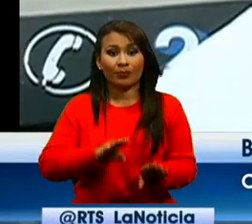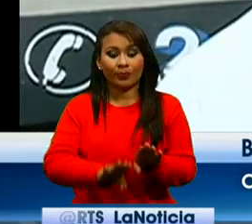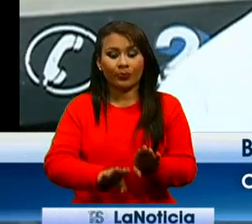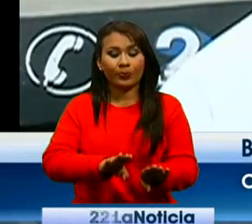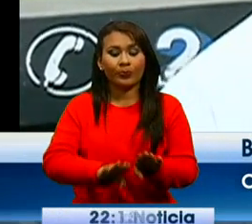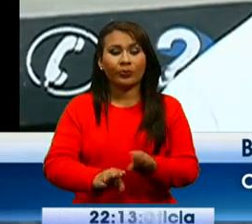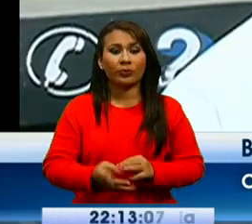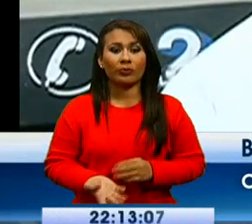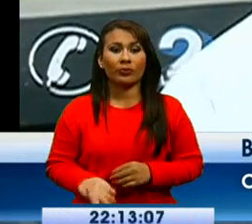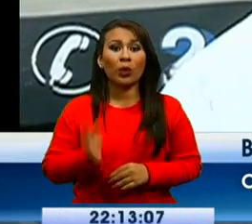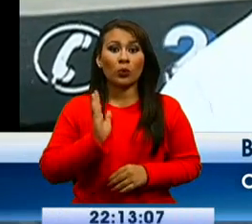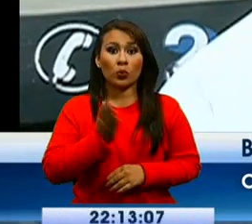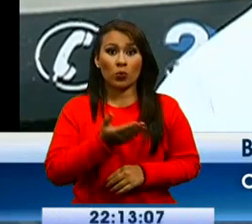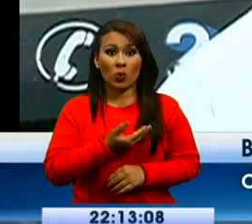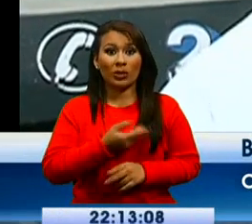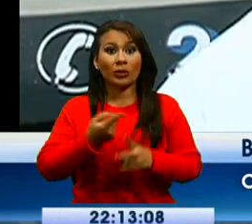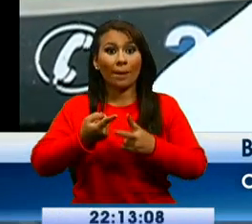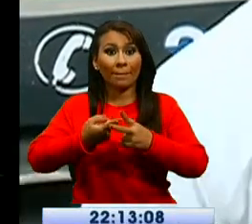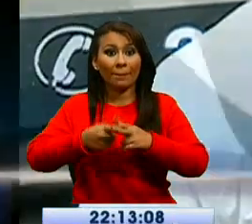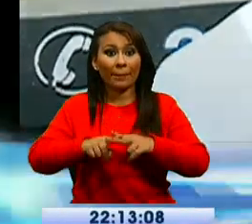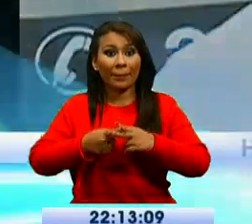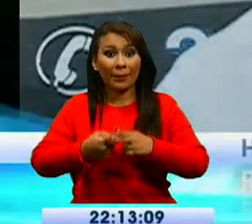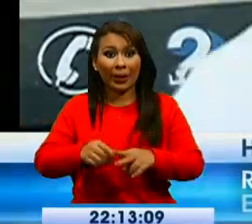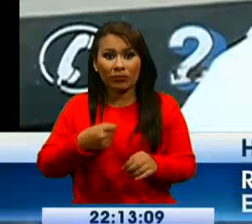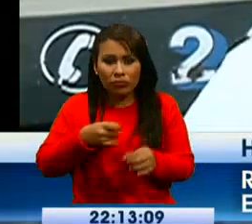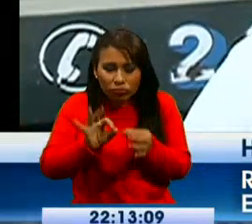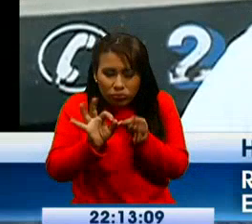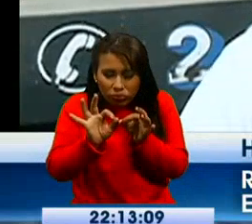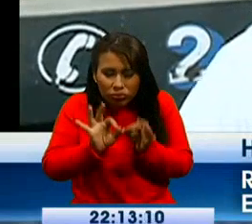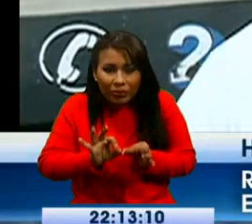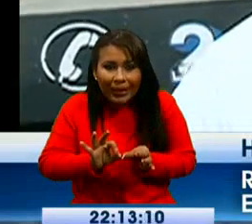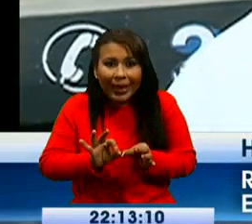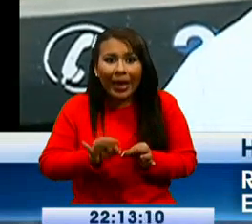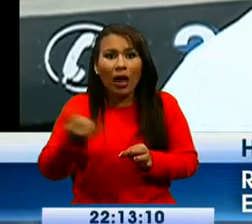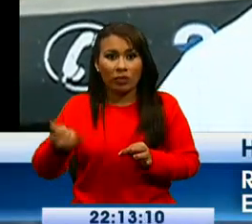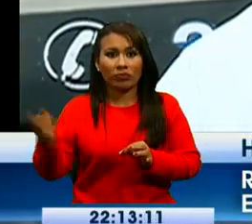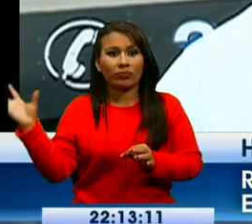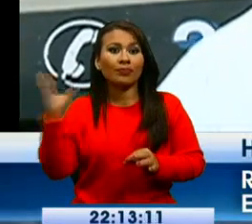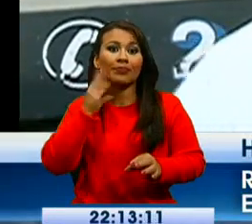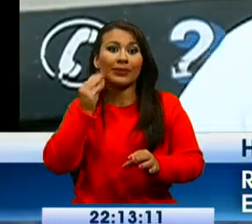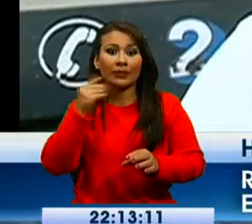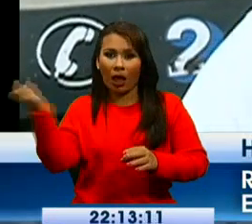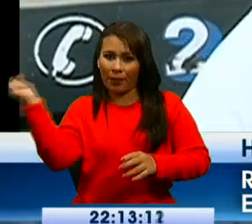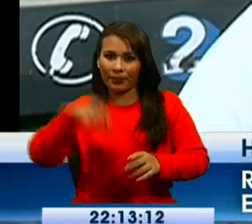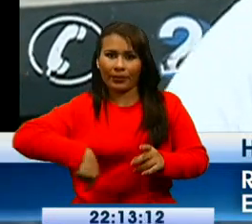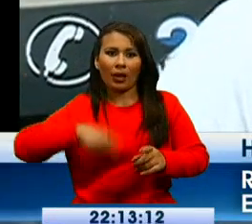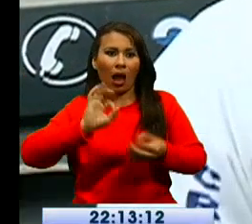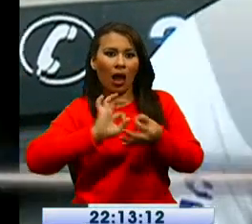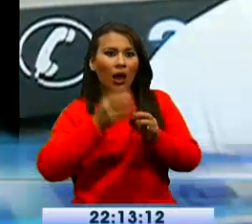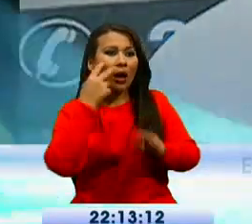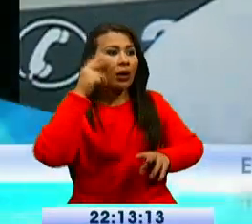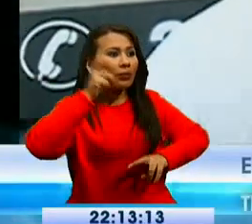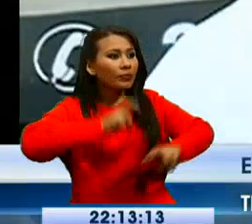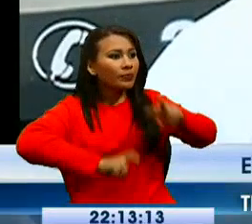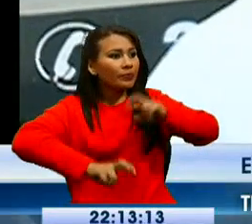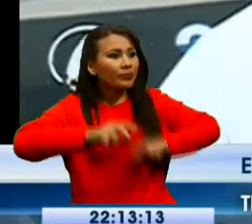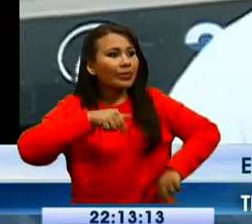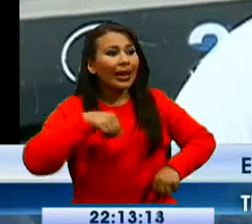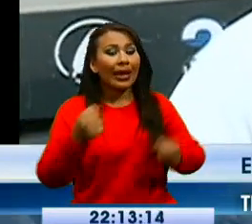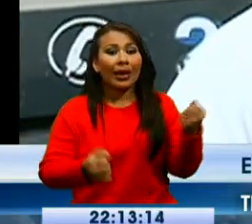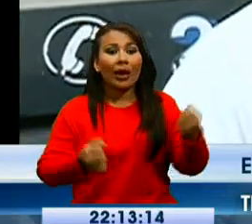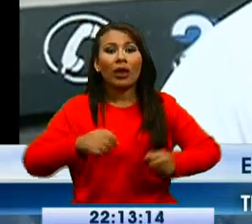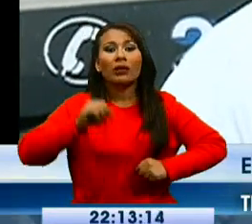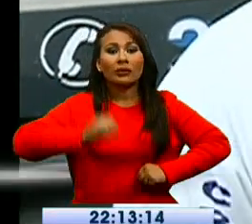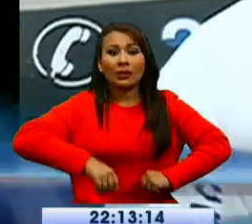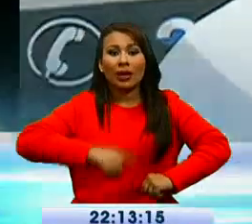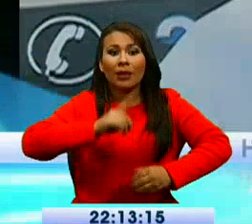nuestro mecánico forense, que nosotros contamos en el laboratorio de criminalística, vamos a determinar a ciencia